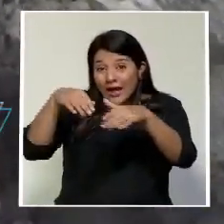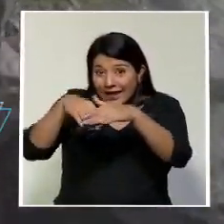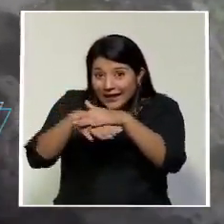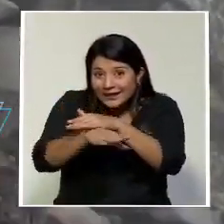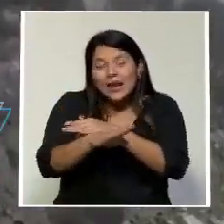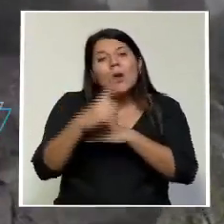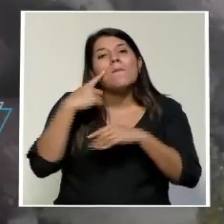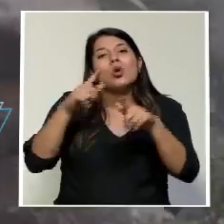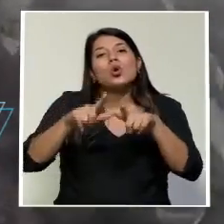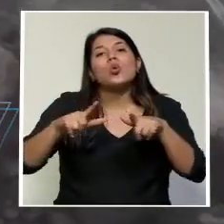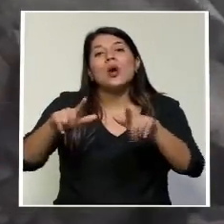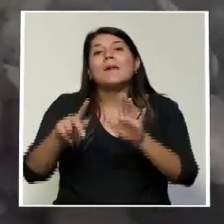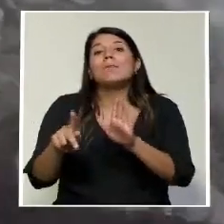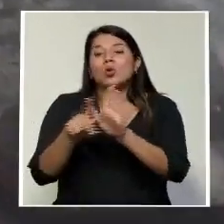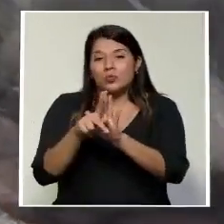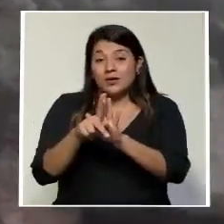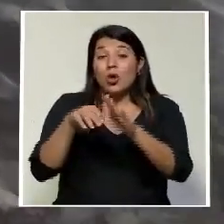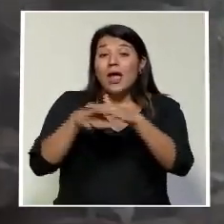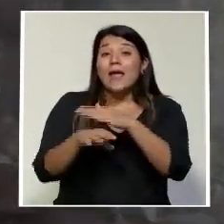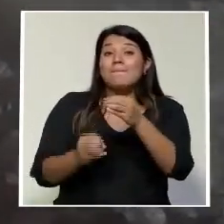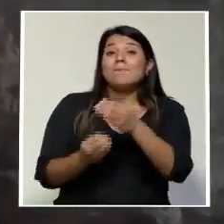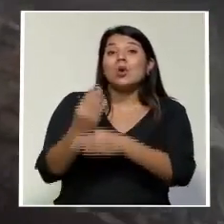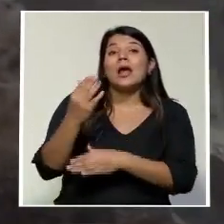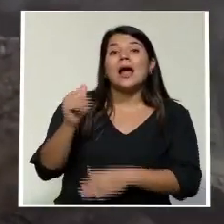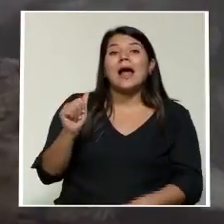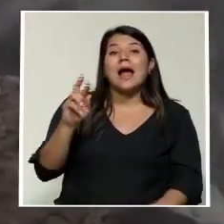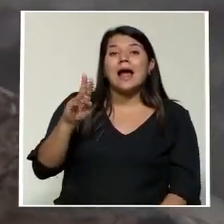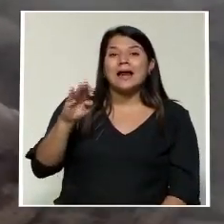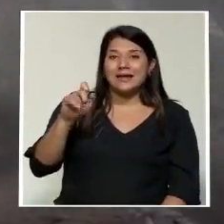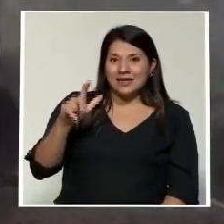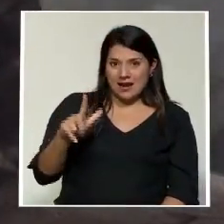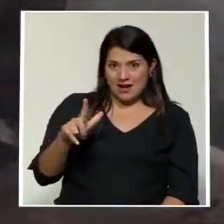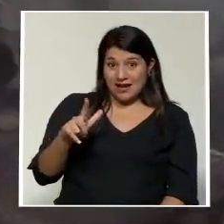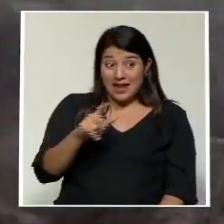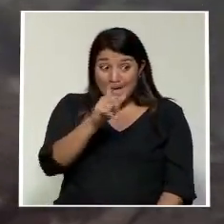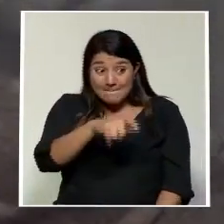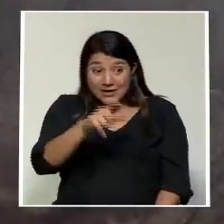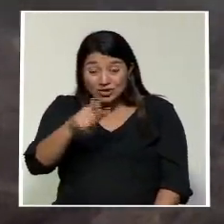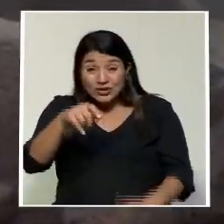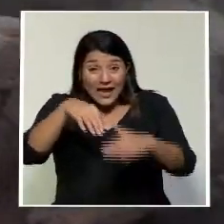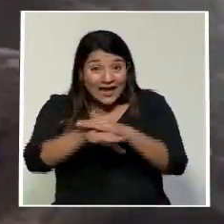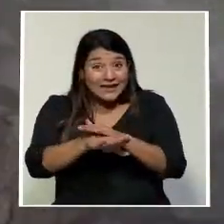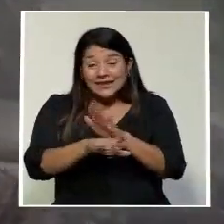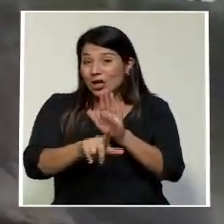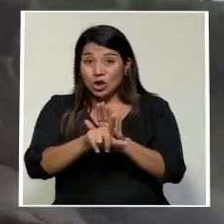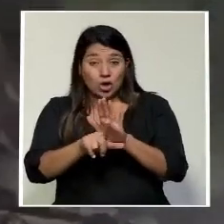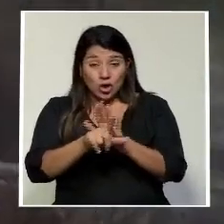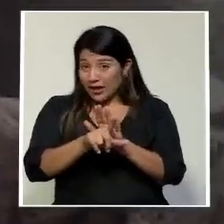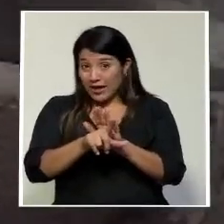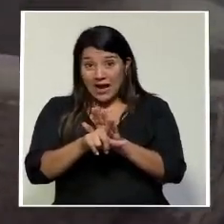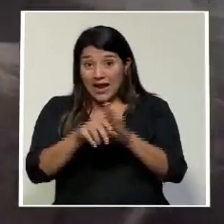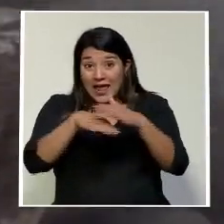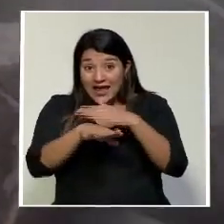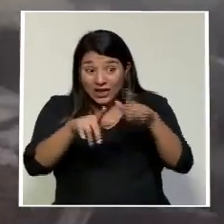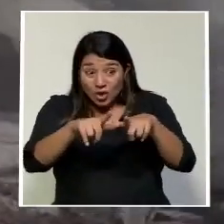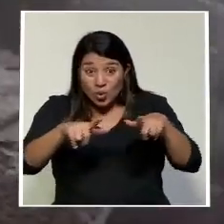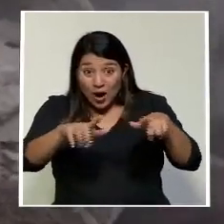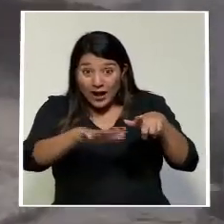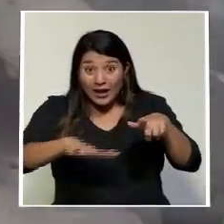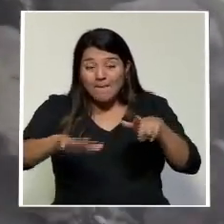zonas restringidas, esta vez en el volcán Arenal. Las personas que ingresan de forma ilegal, apercibidas en zonas restringidas,